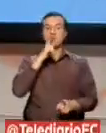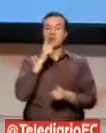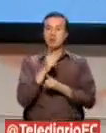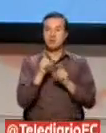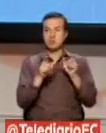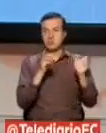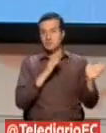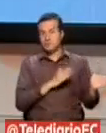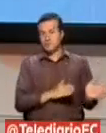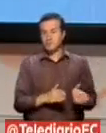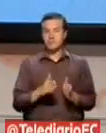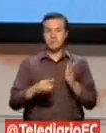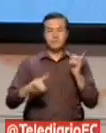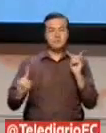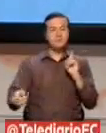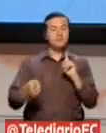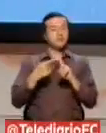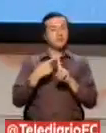alguna forma,